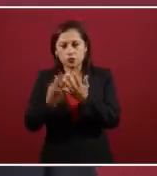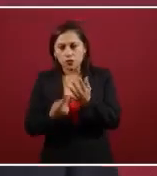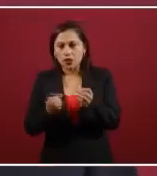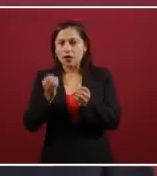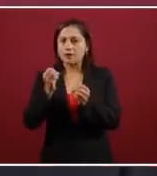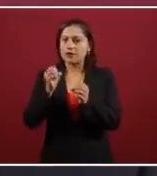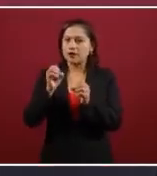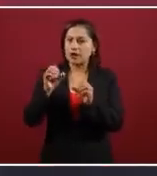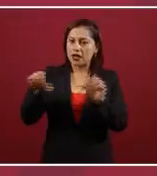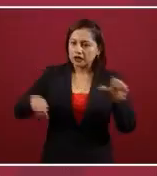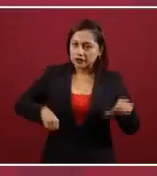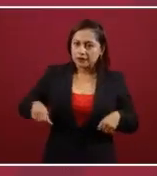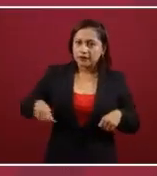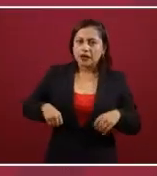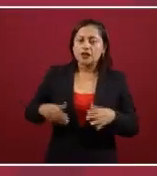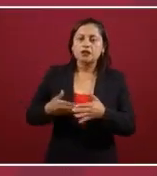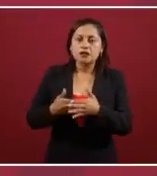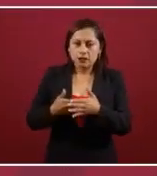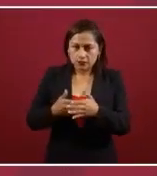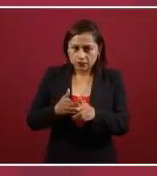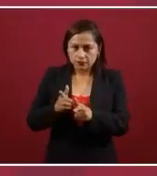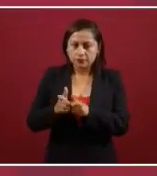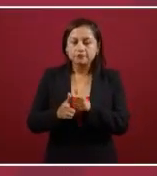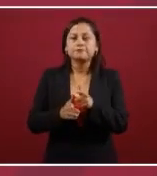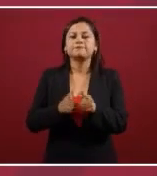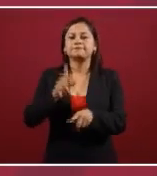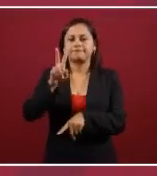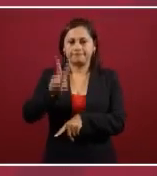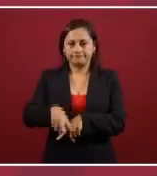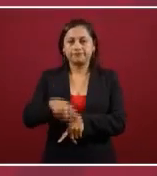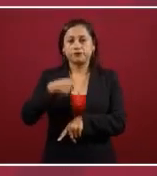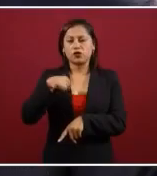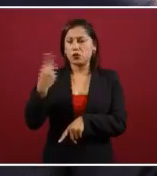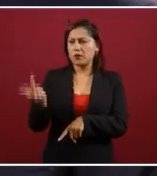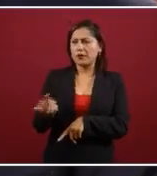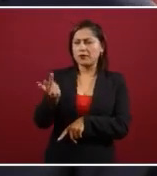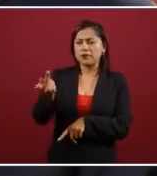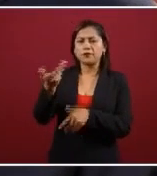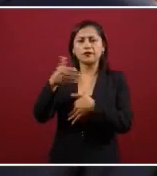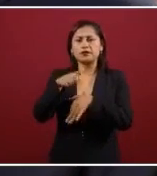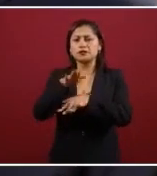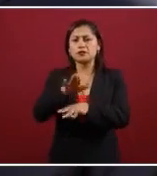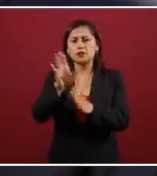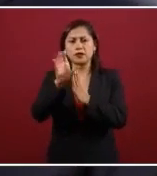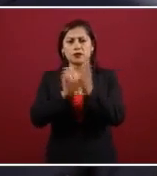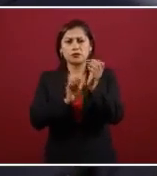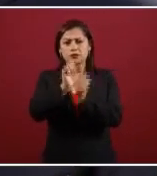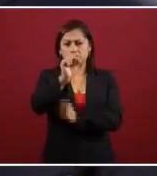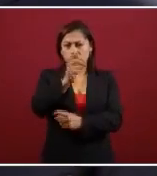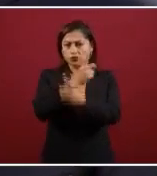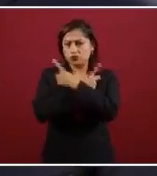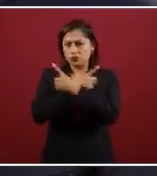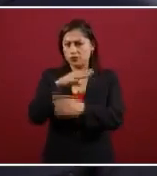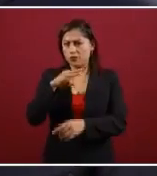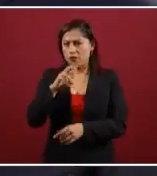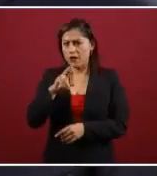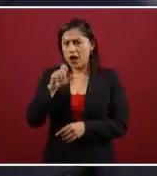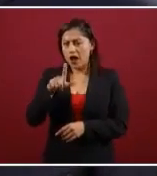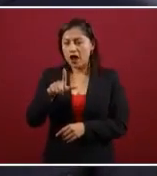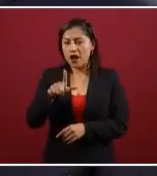que pedí informes sobre cómo vamos en cuanto a la constitución moral, me